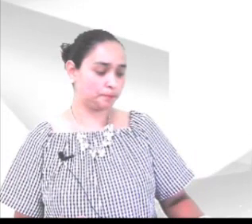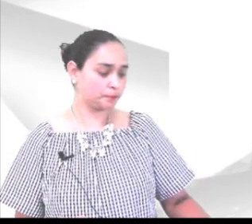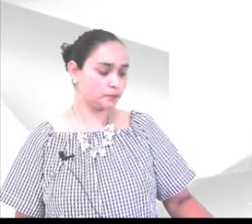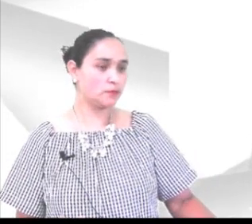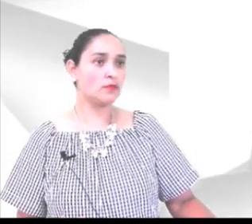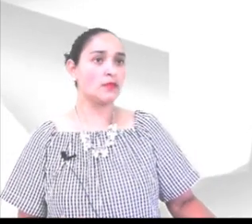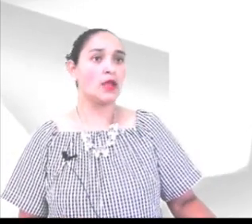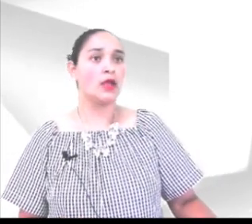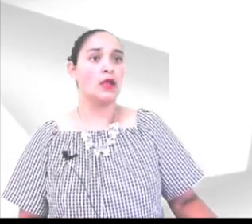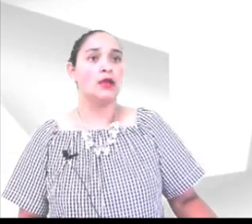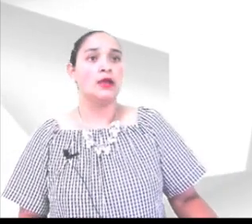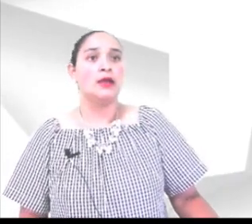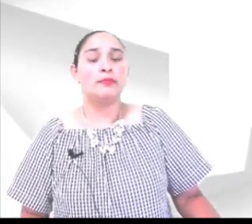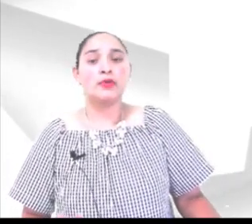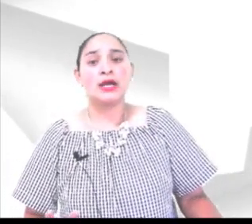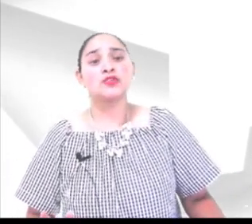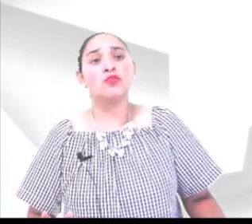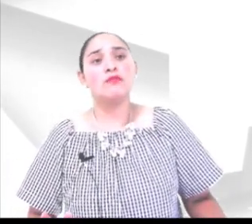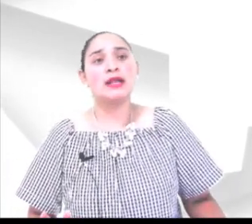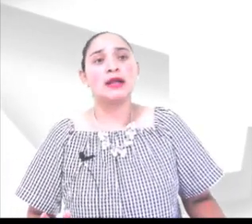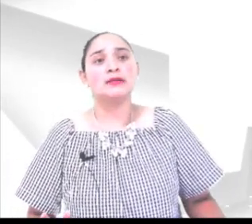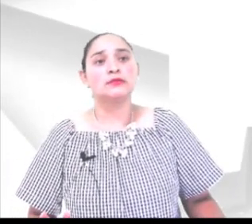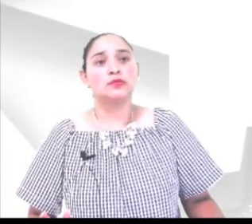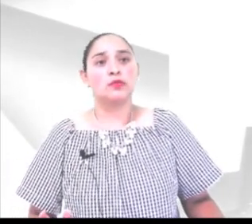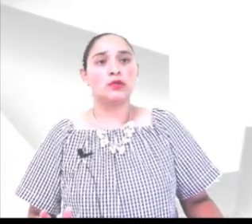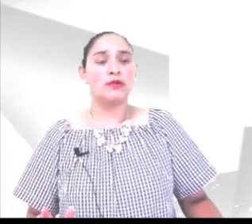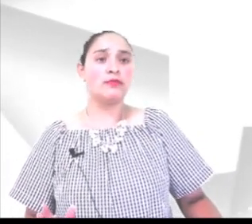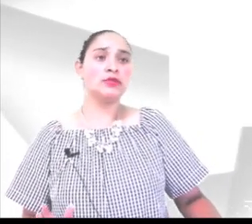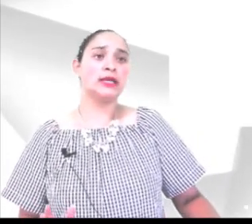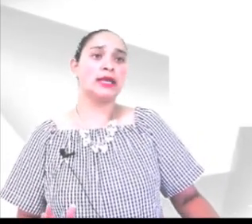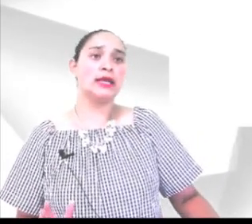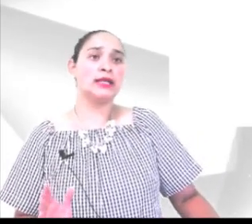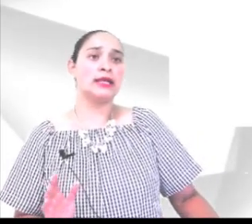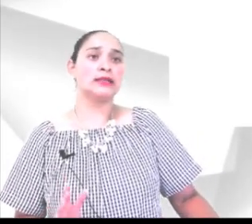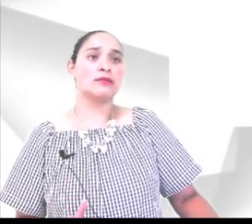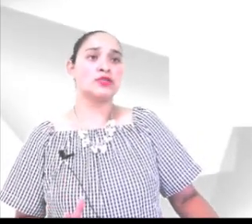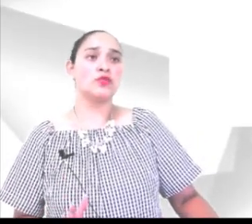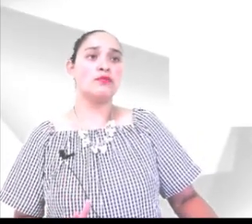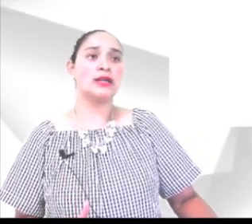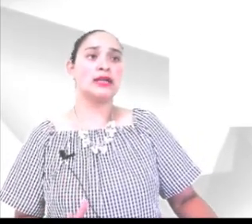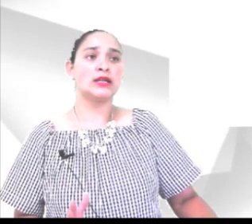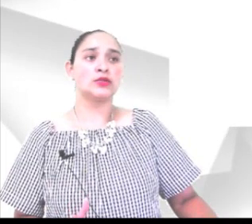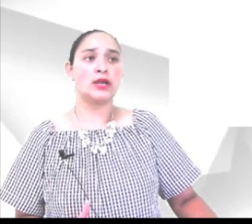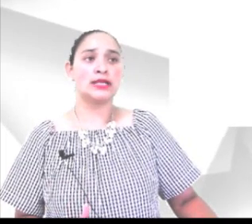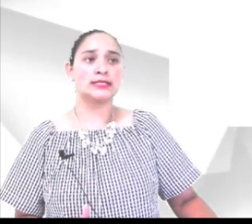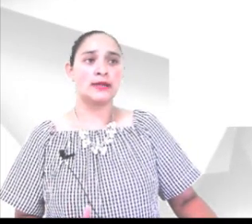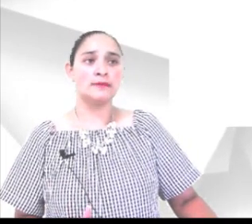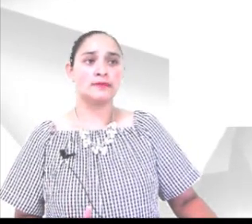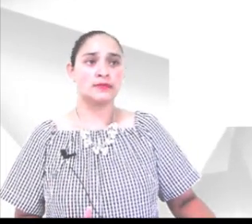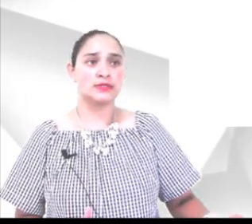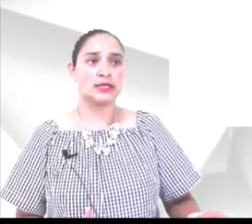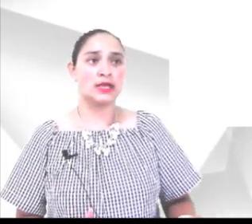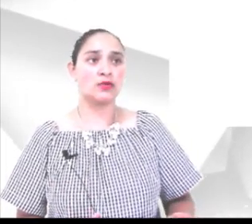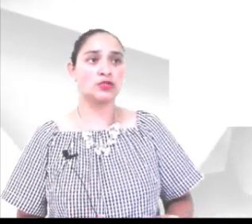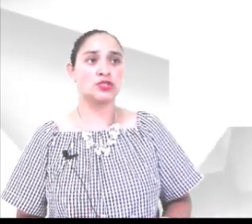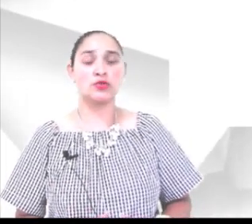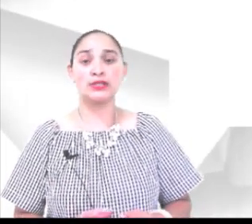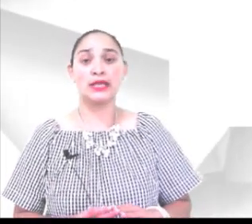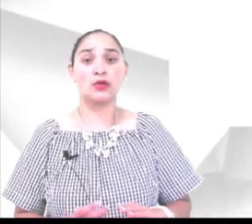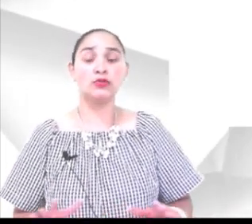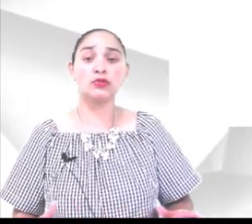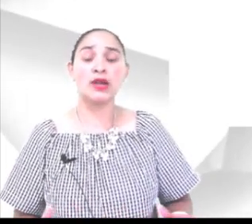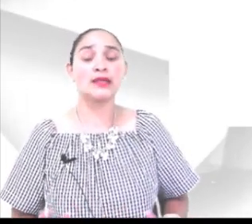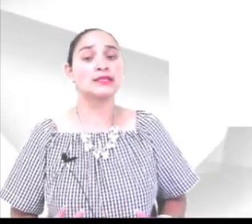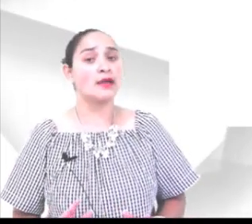fenómeno. Por la acción humana, cuando hablamos de que la intervención humana en la naturaleza se da en